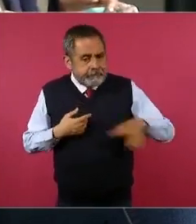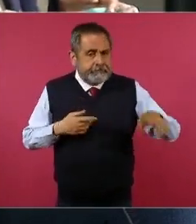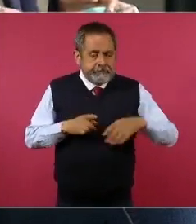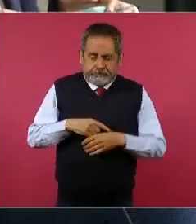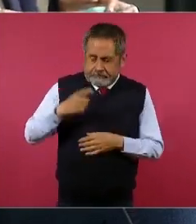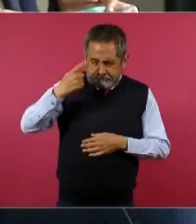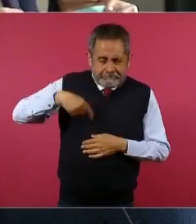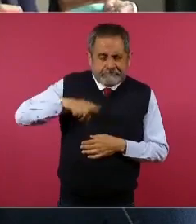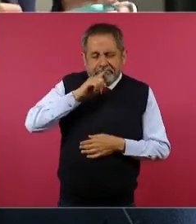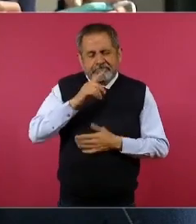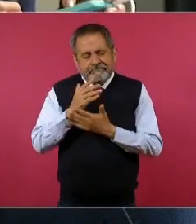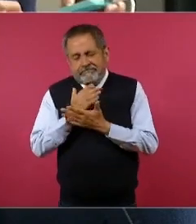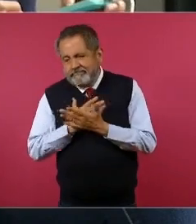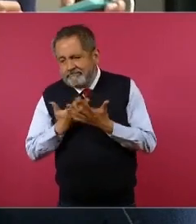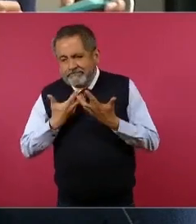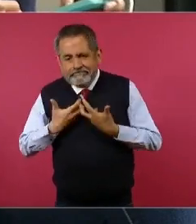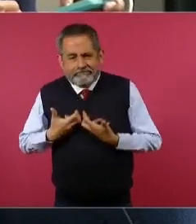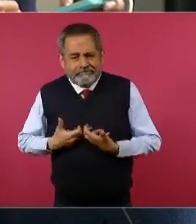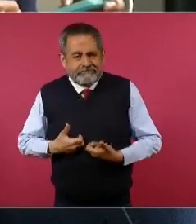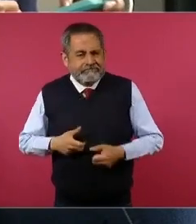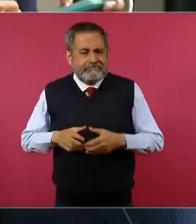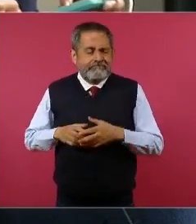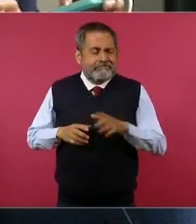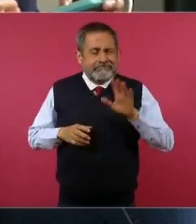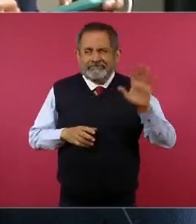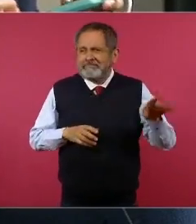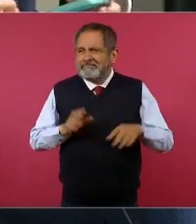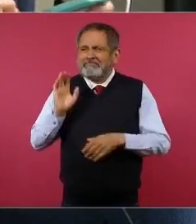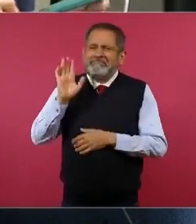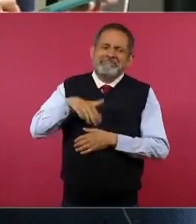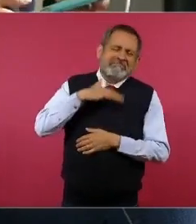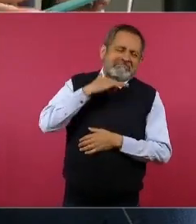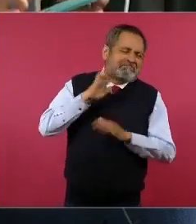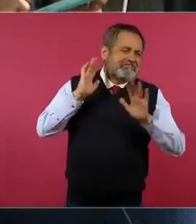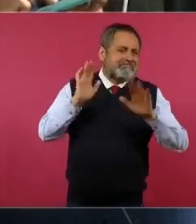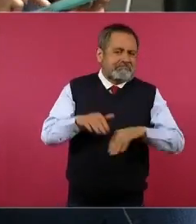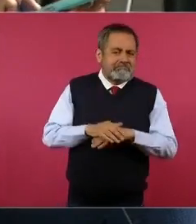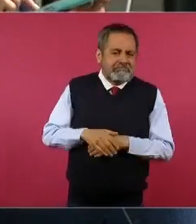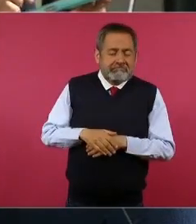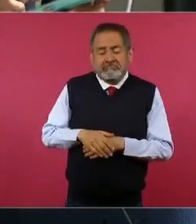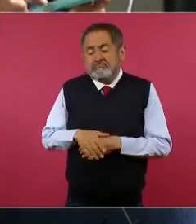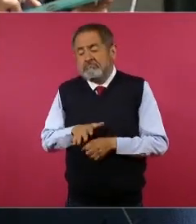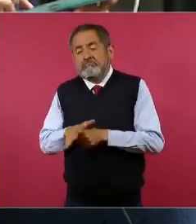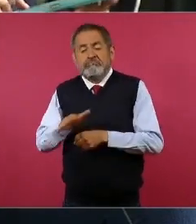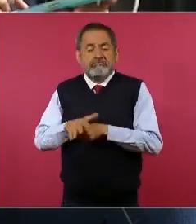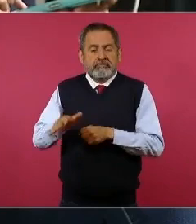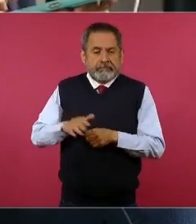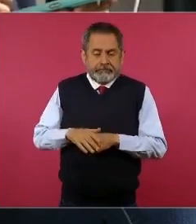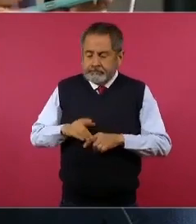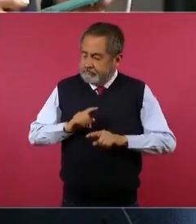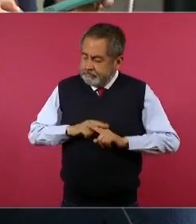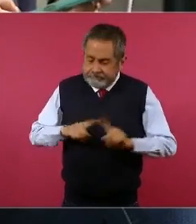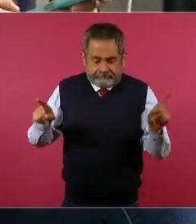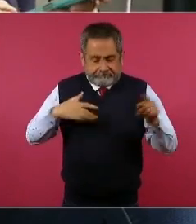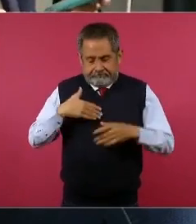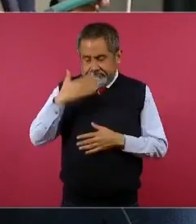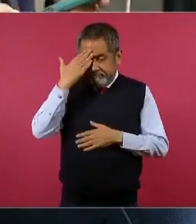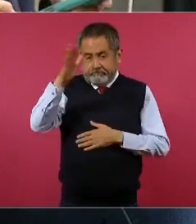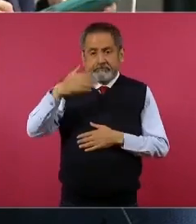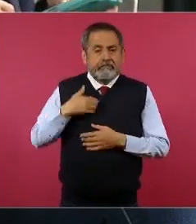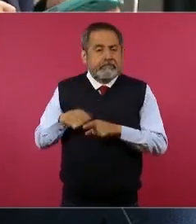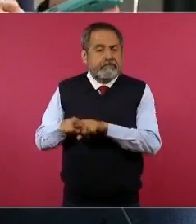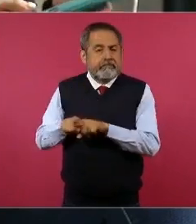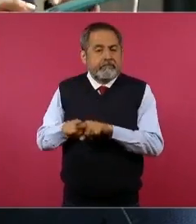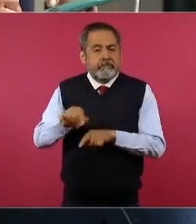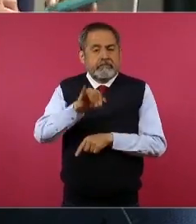sentido nos había mermado y ensimismado en una cápsula de indiferencia y supuestos privilegios. Pero todo cambió para mí cuando mi hermano